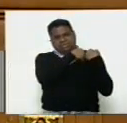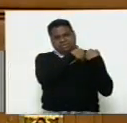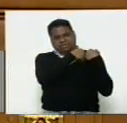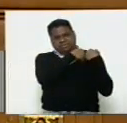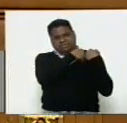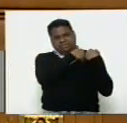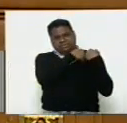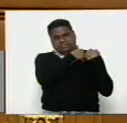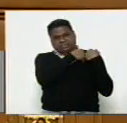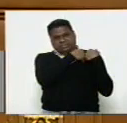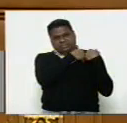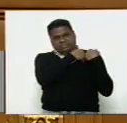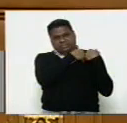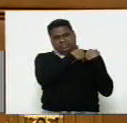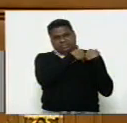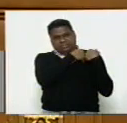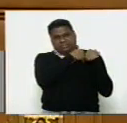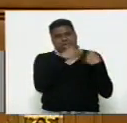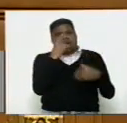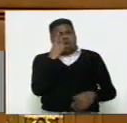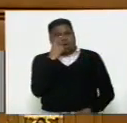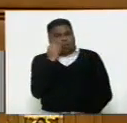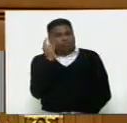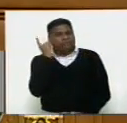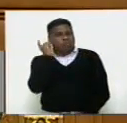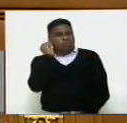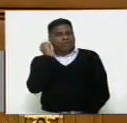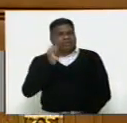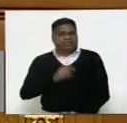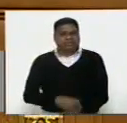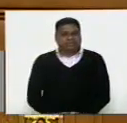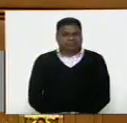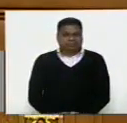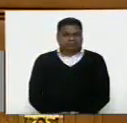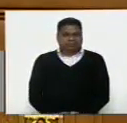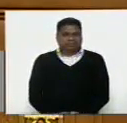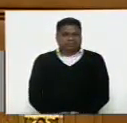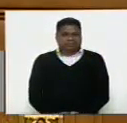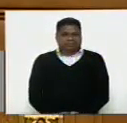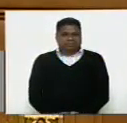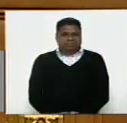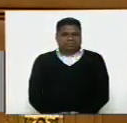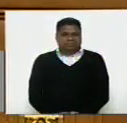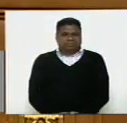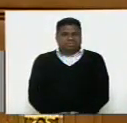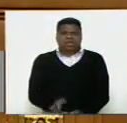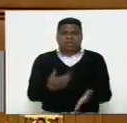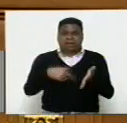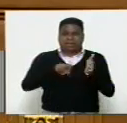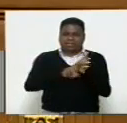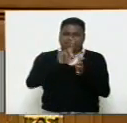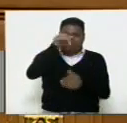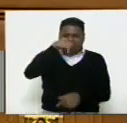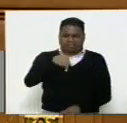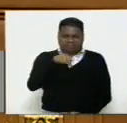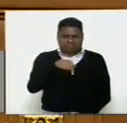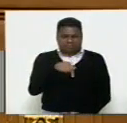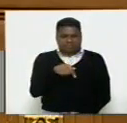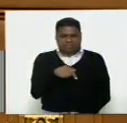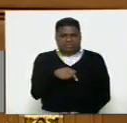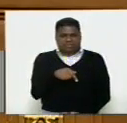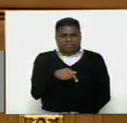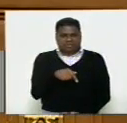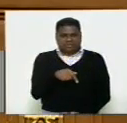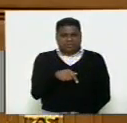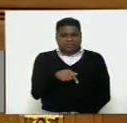responsabilidades entre varones y hembras. Repetir aquí que